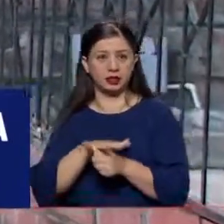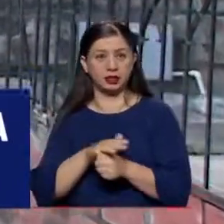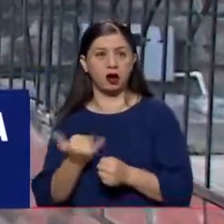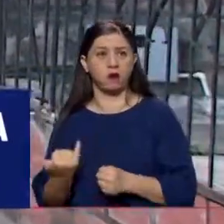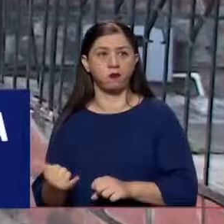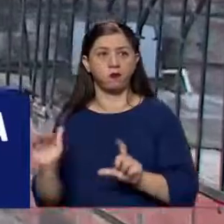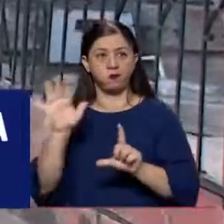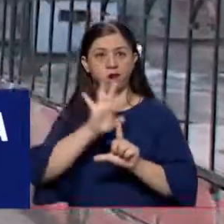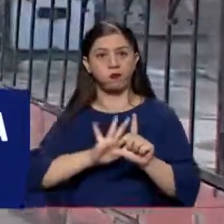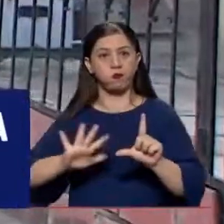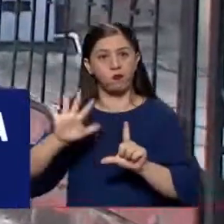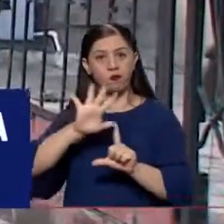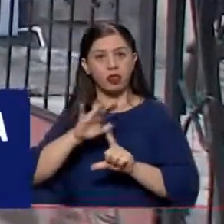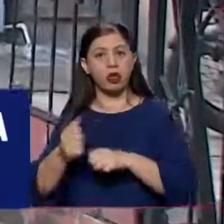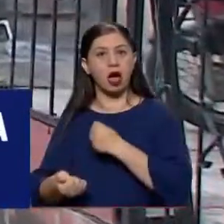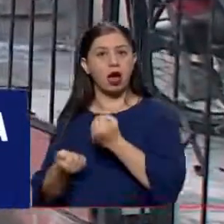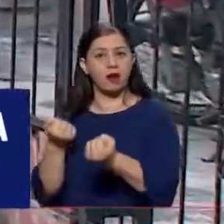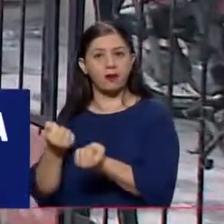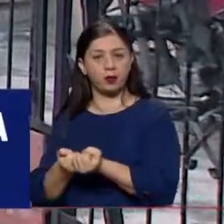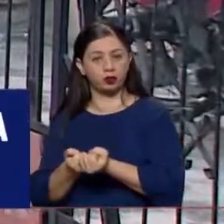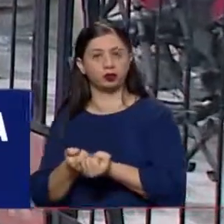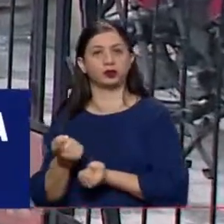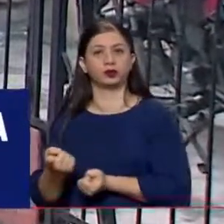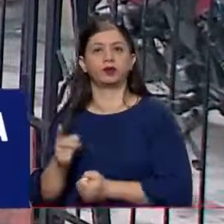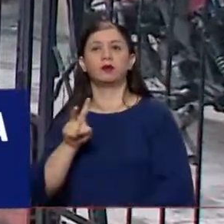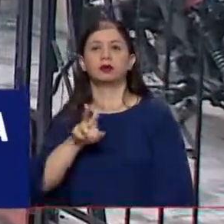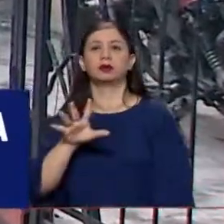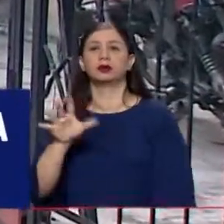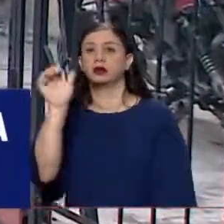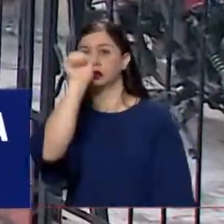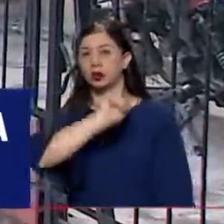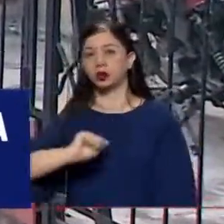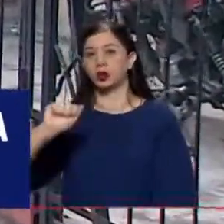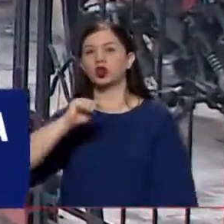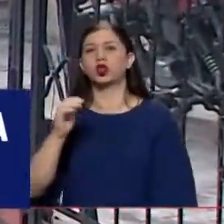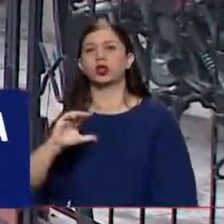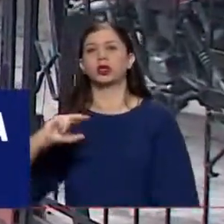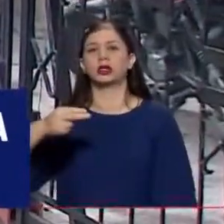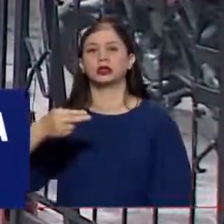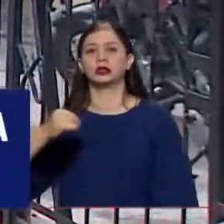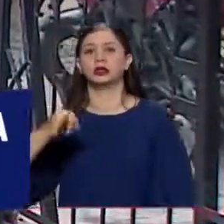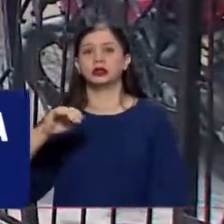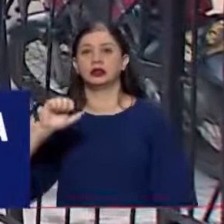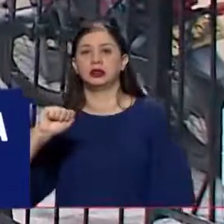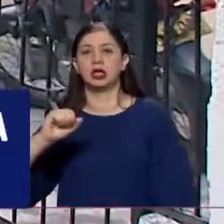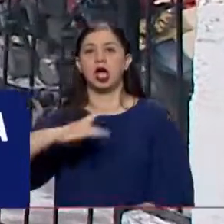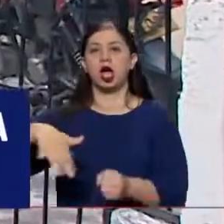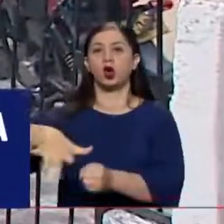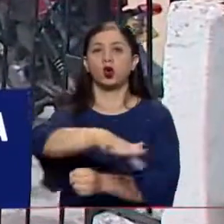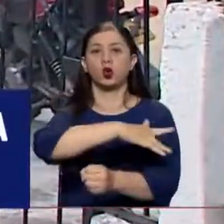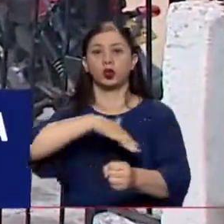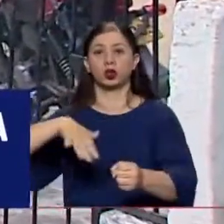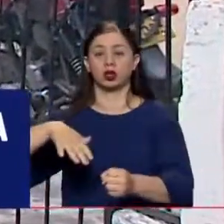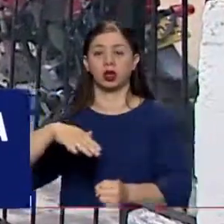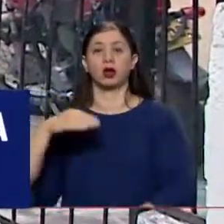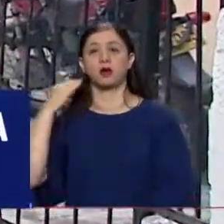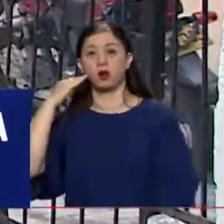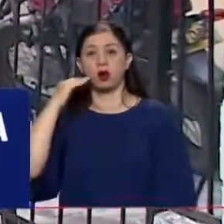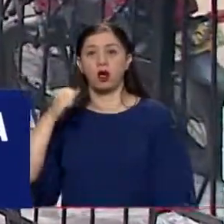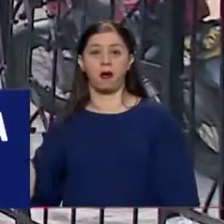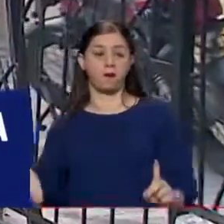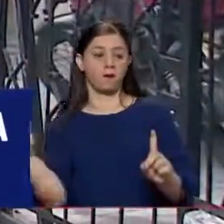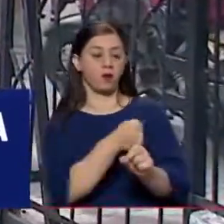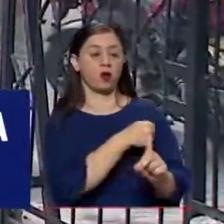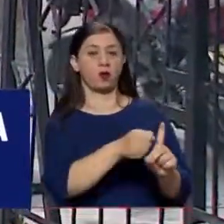video de apoyo, se registró el 25 de agosto en Chía, Cundinamarca. Carlos Andrés agredió a un auxiliar de